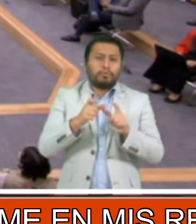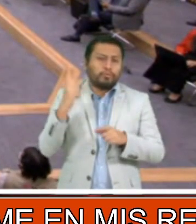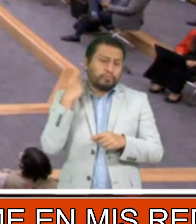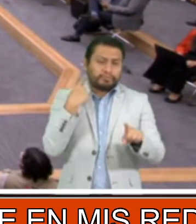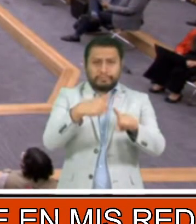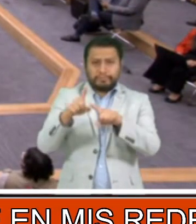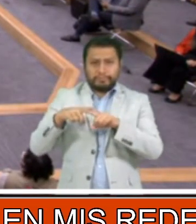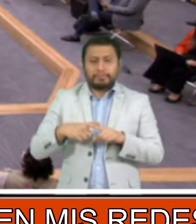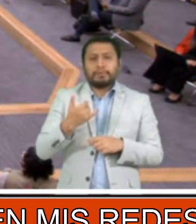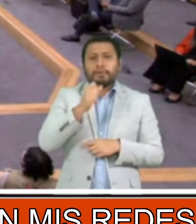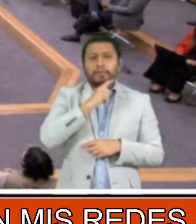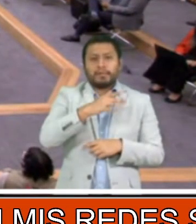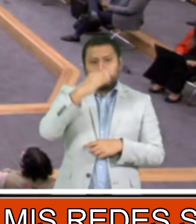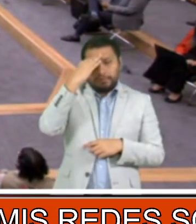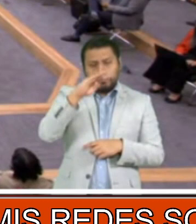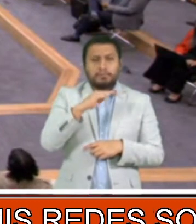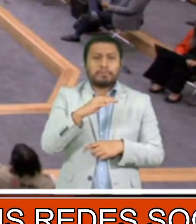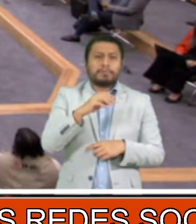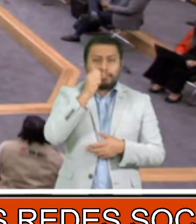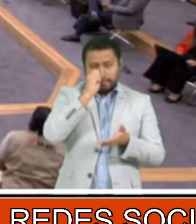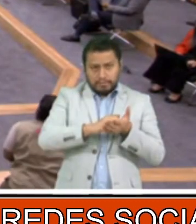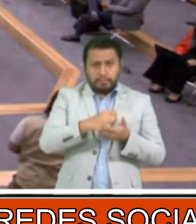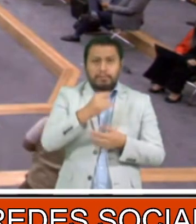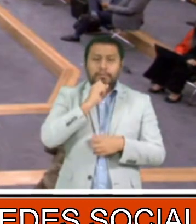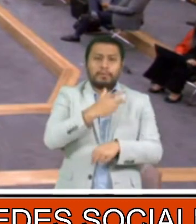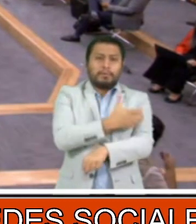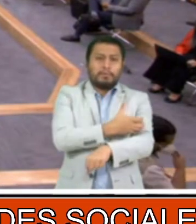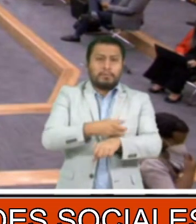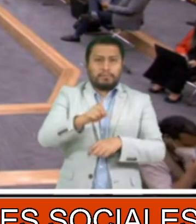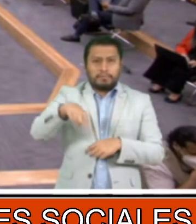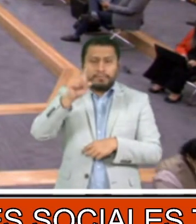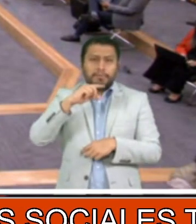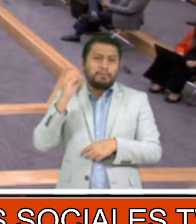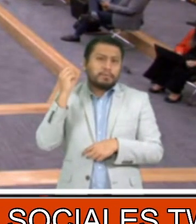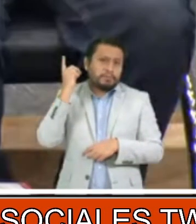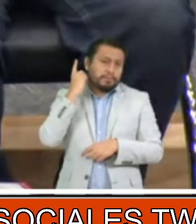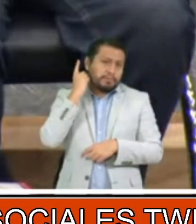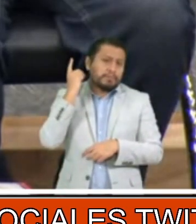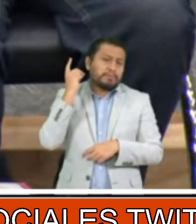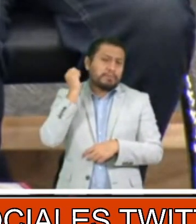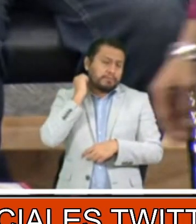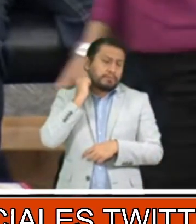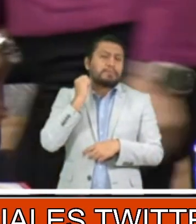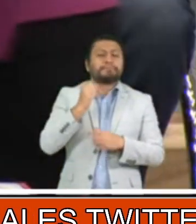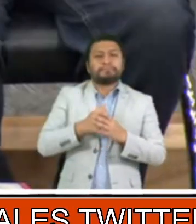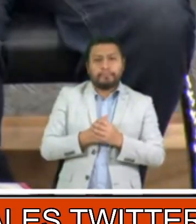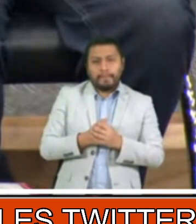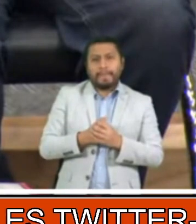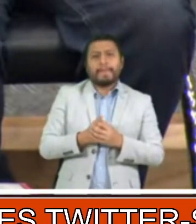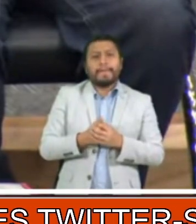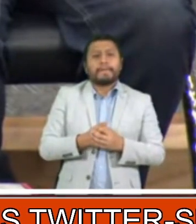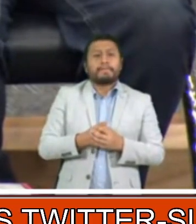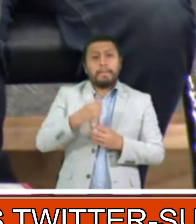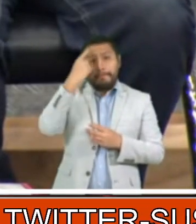señor secretario ejecutivo, compañeros consejeros del Poder Legislativo, compañera consejera. Me dirijo al pueblo de